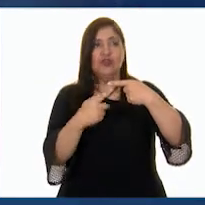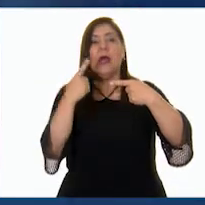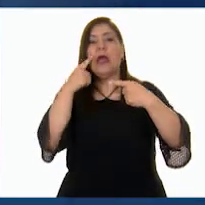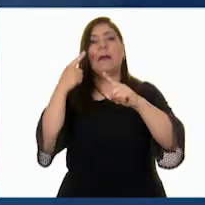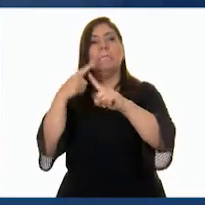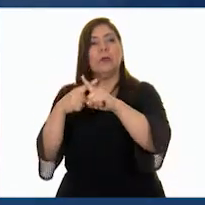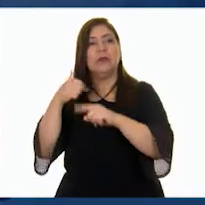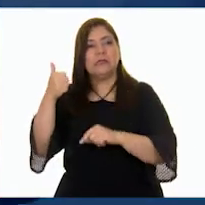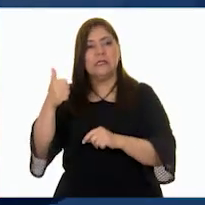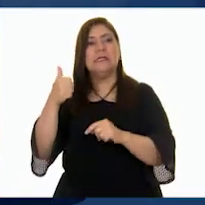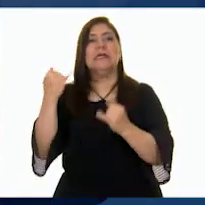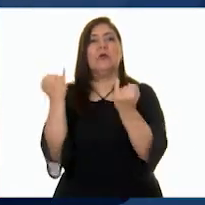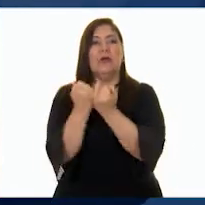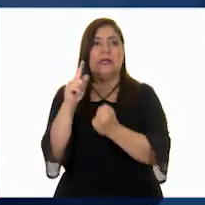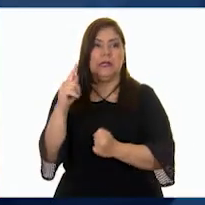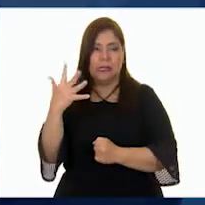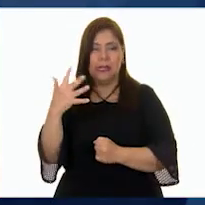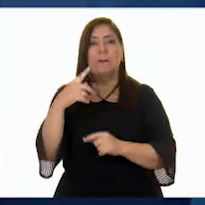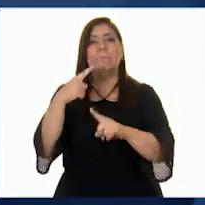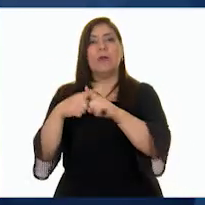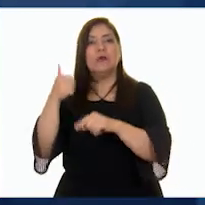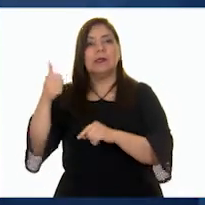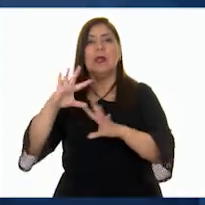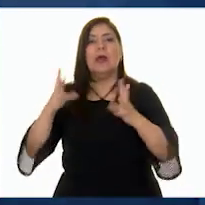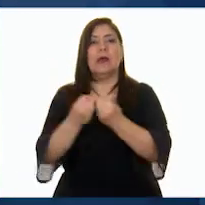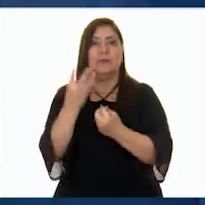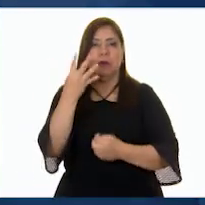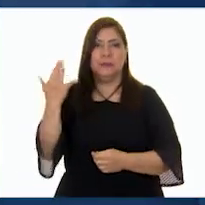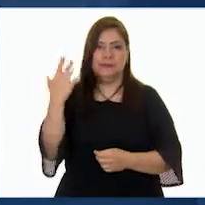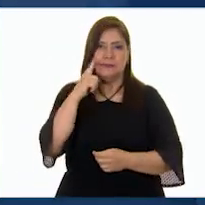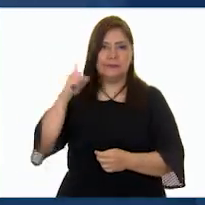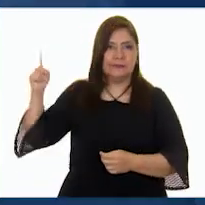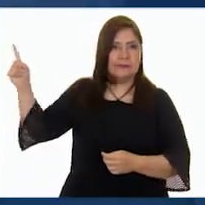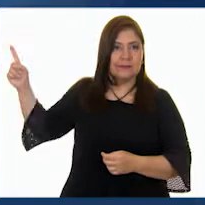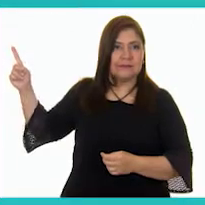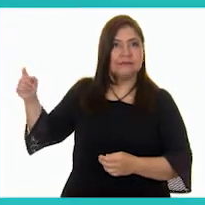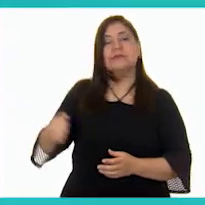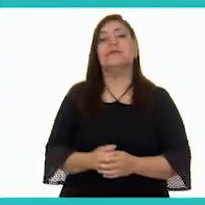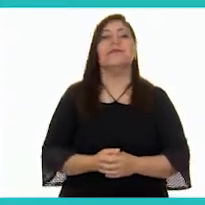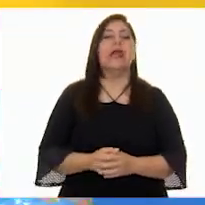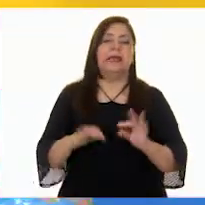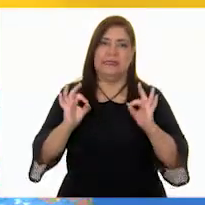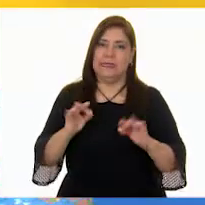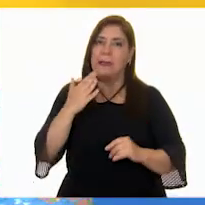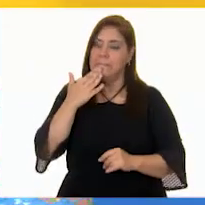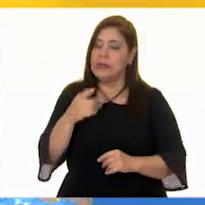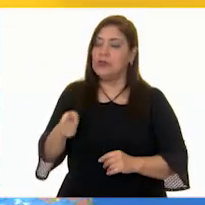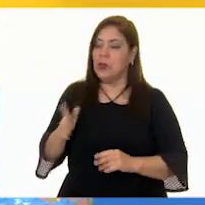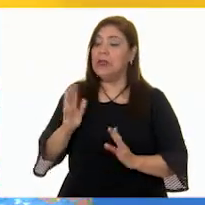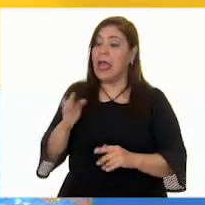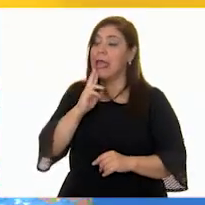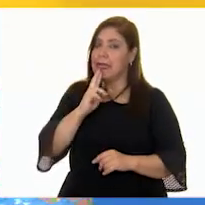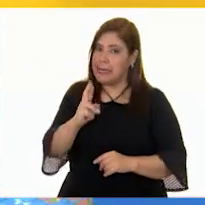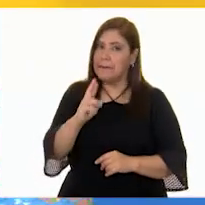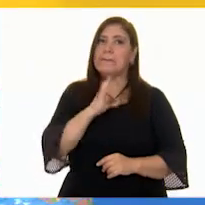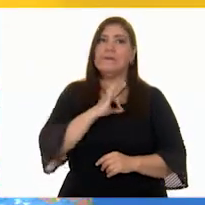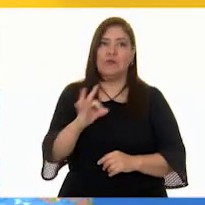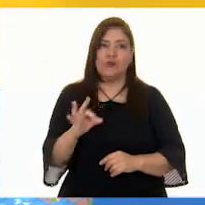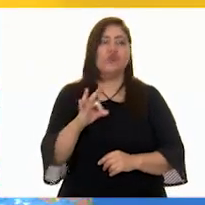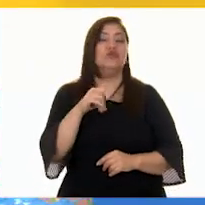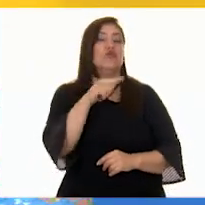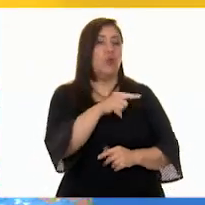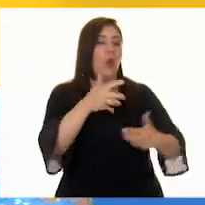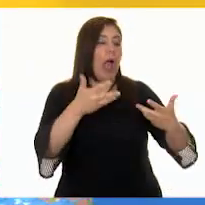por 6 igual a 450. Así es, Alejandra. Entonces ya puedes contestarle a Laura que en